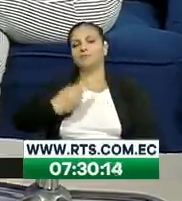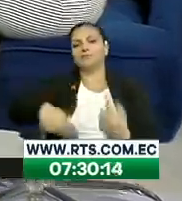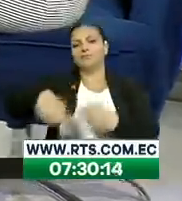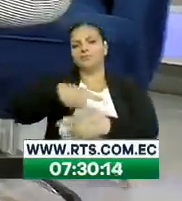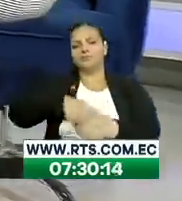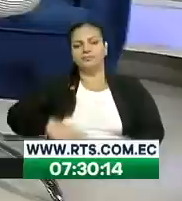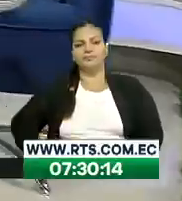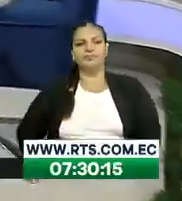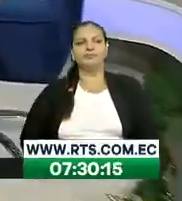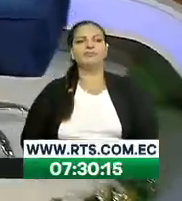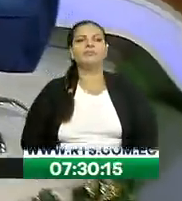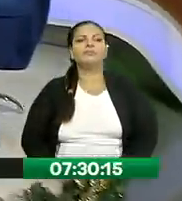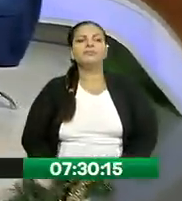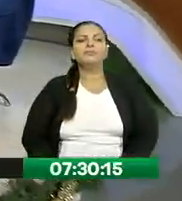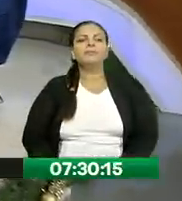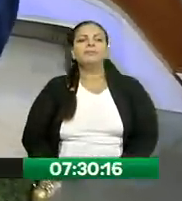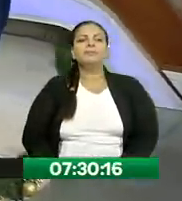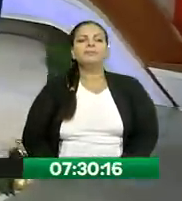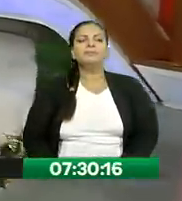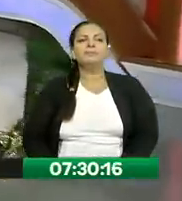emisión.